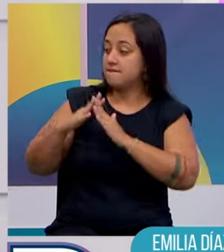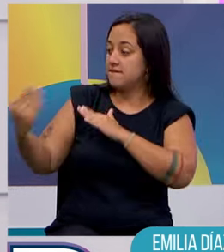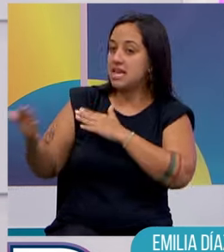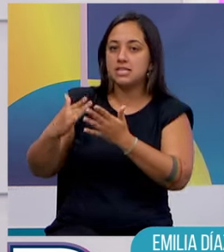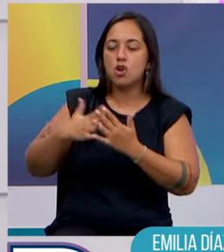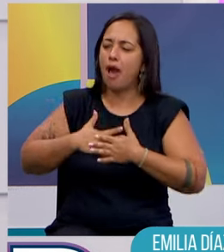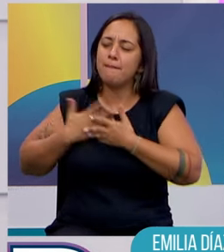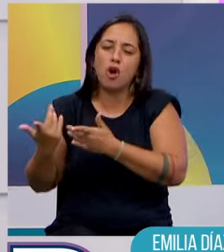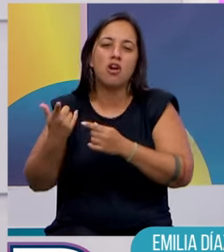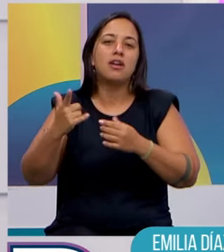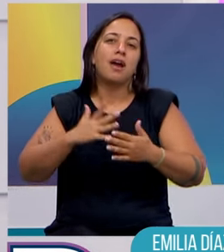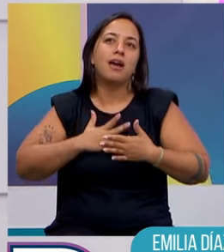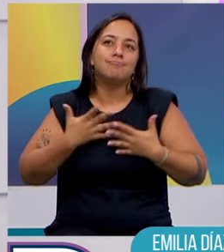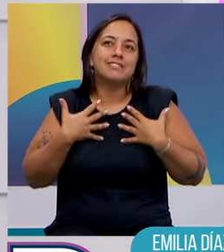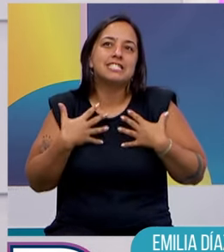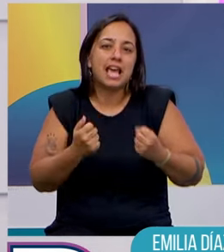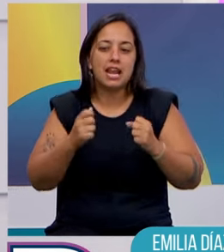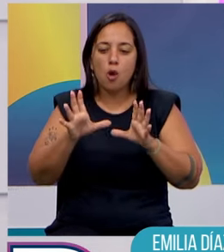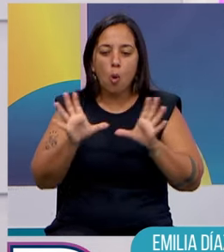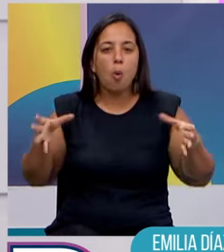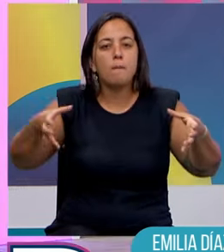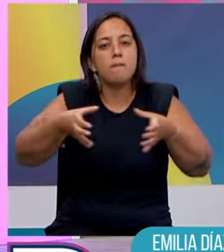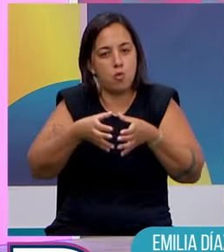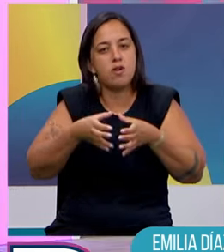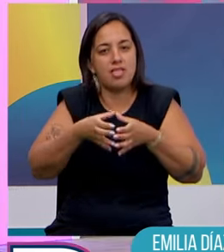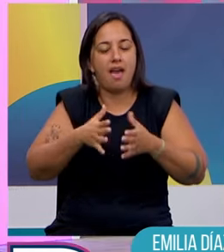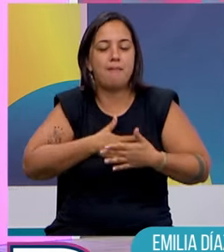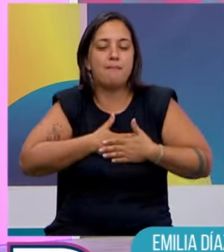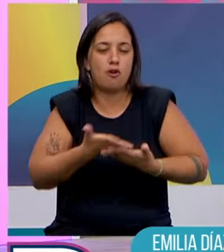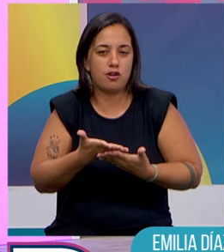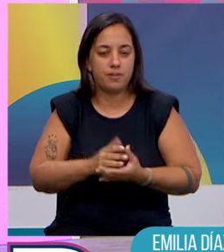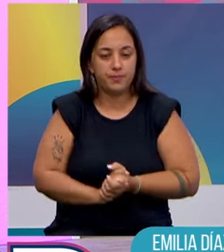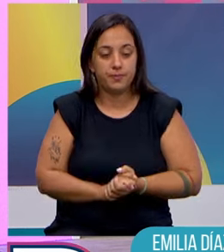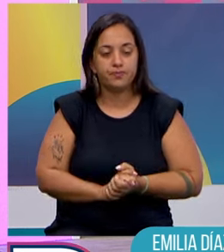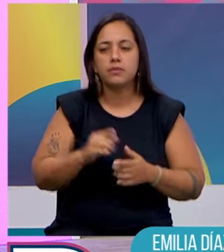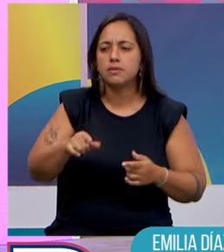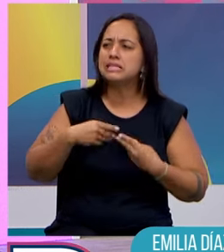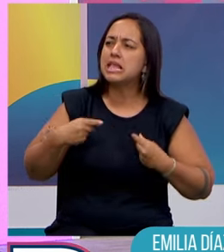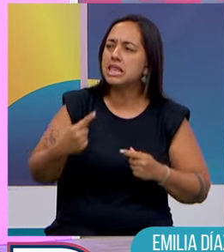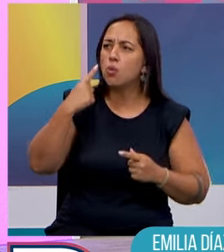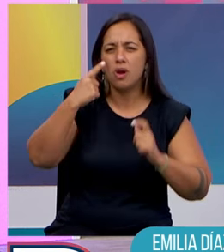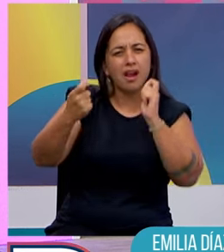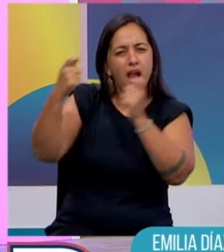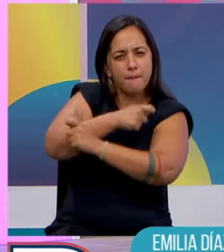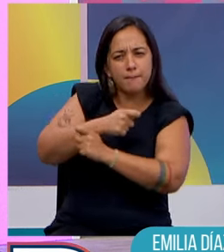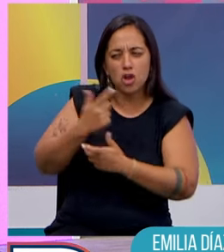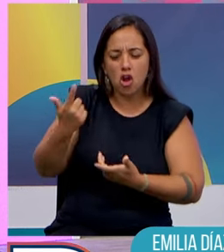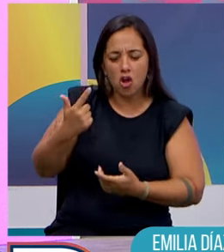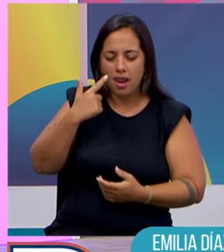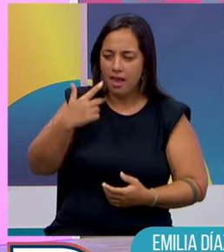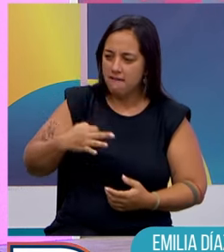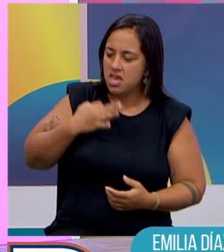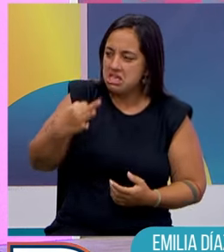Emilia, en comunidad, sanar en relación amorosa. ¿Sentís que hubo un clic en tu vida en algún momento que te